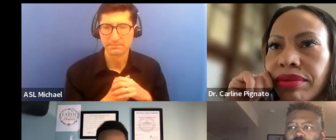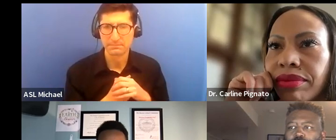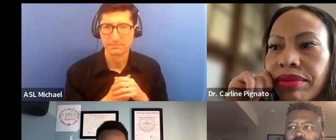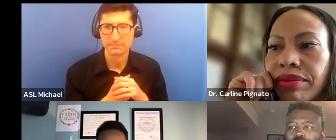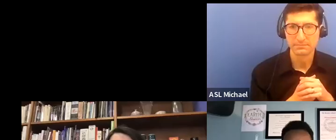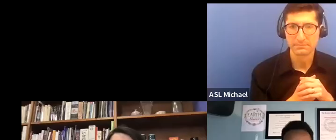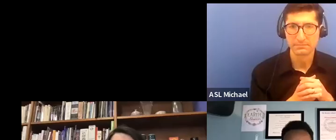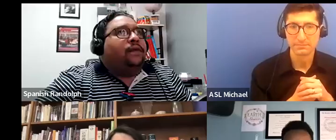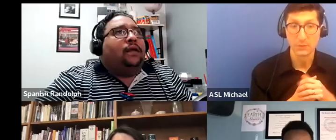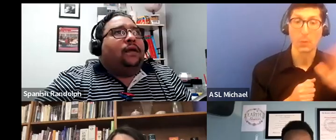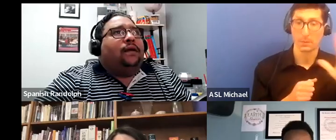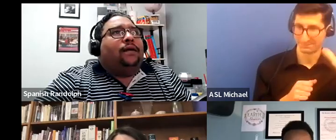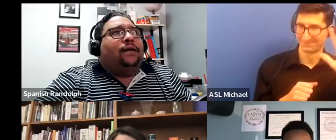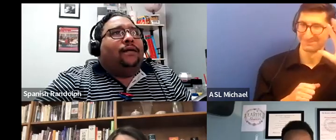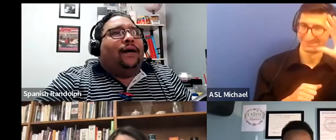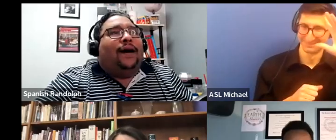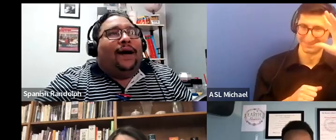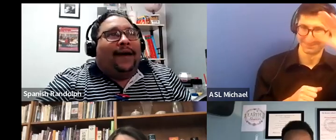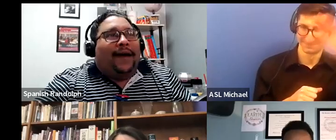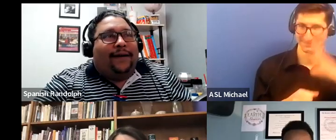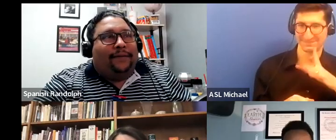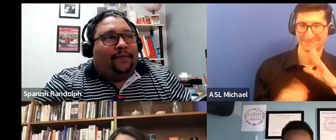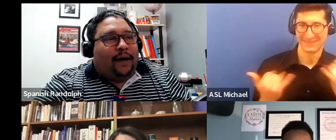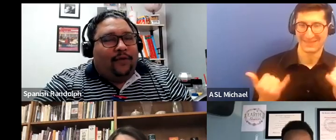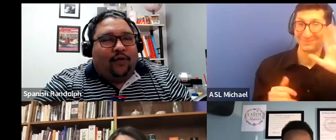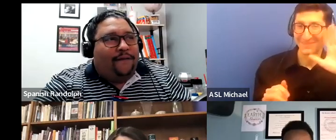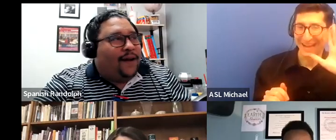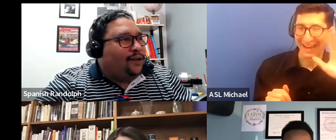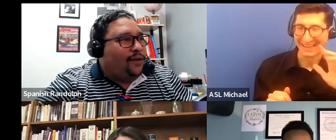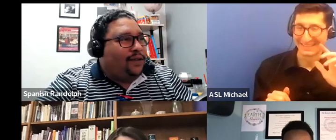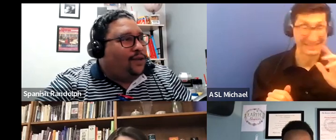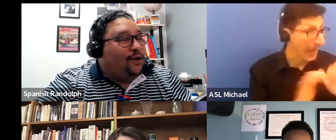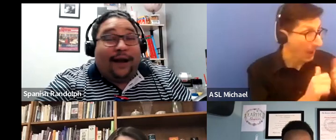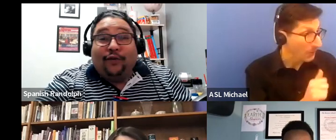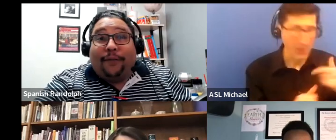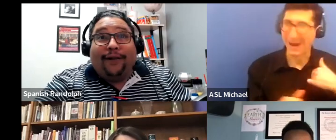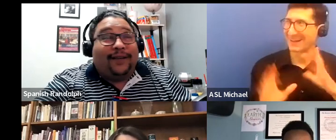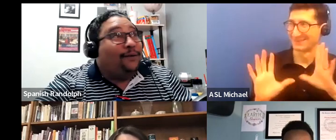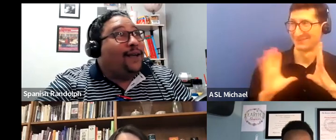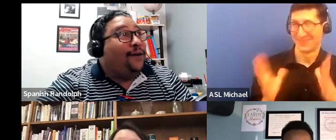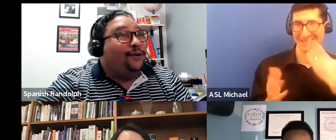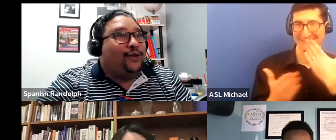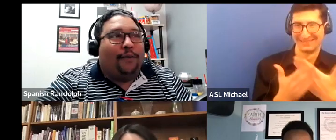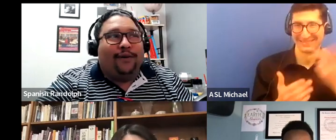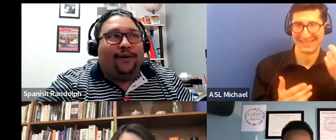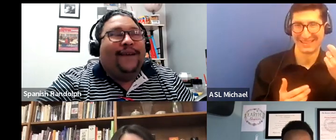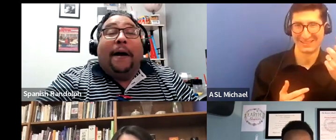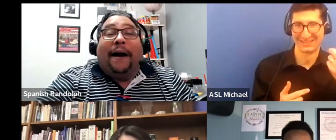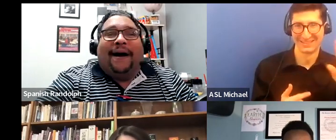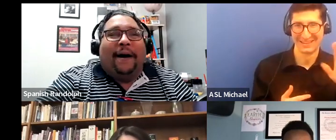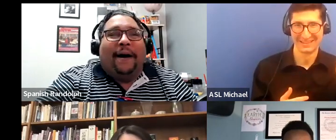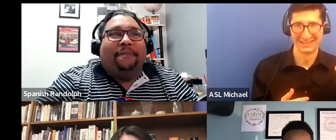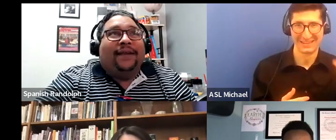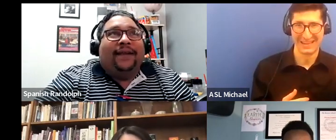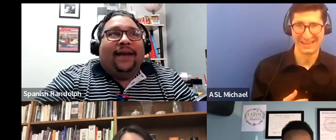Hello, I'm sorry. Hi, how are you? I'm doing fine, Dr. Ettinger. I do apologize. I was Oh, having a that's little okay. trouble. Thank you very